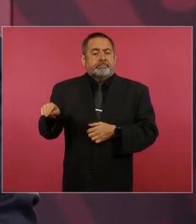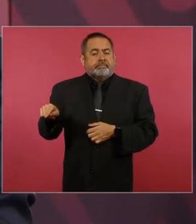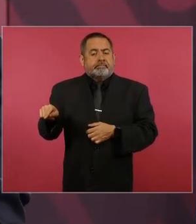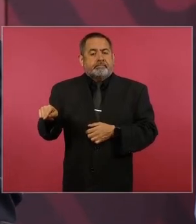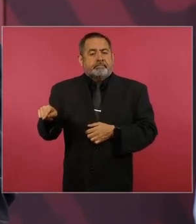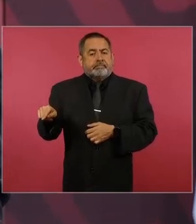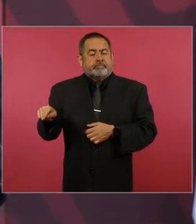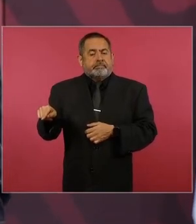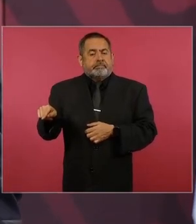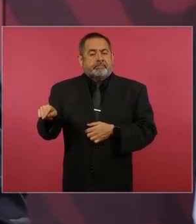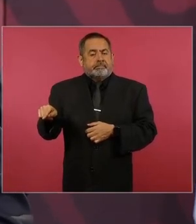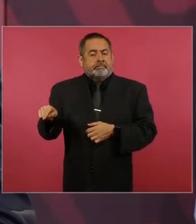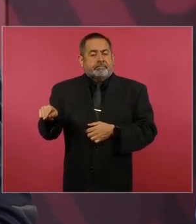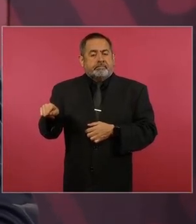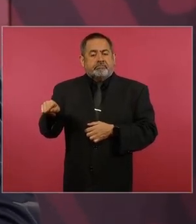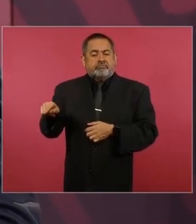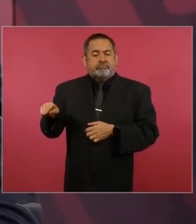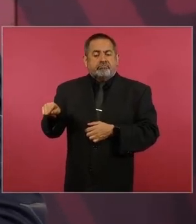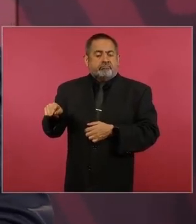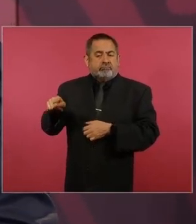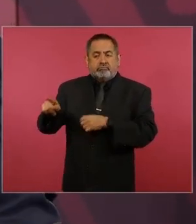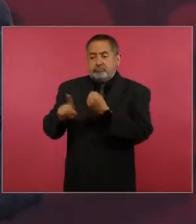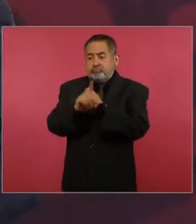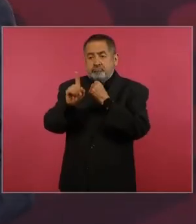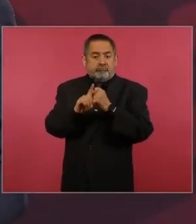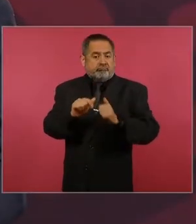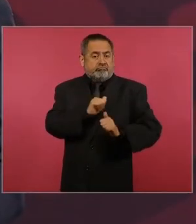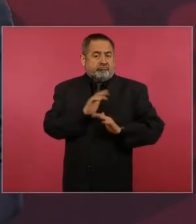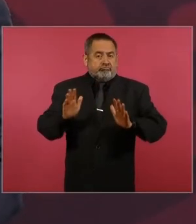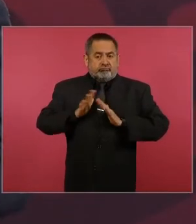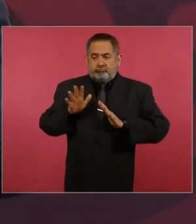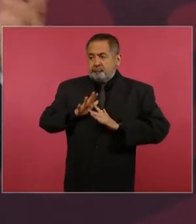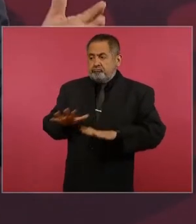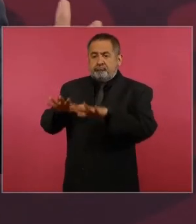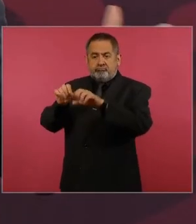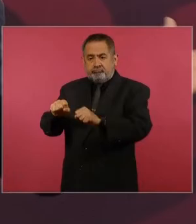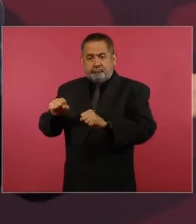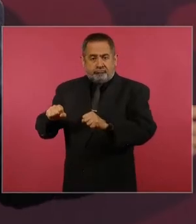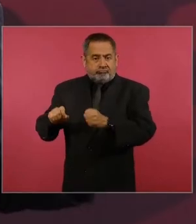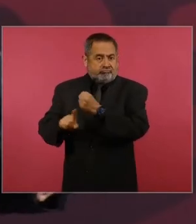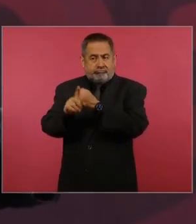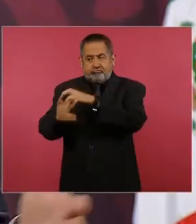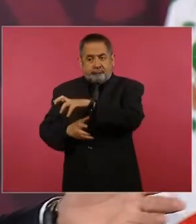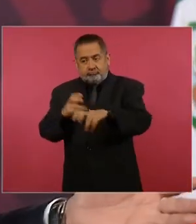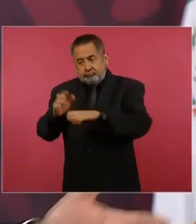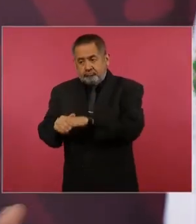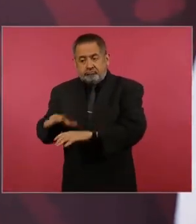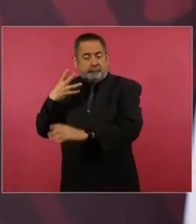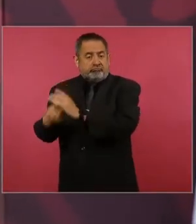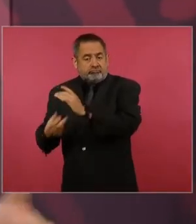la dictadura militar, que ahora